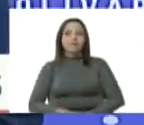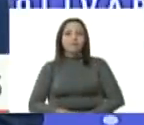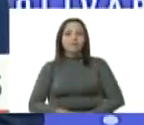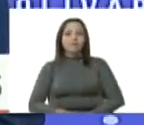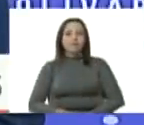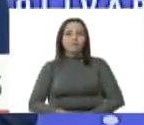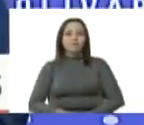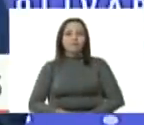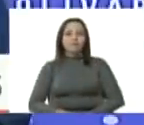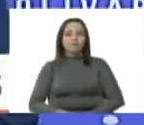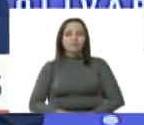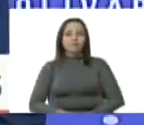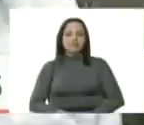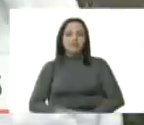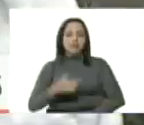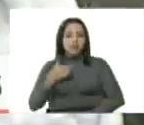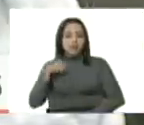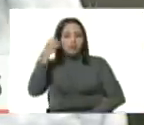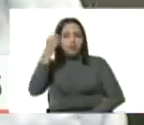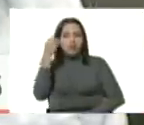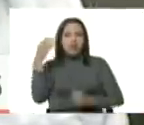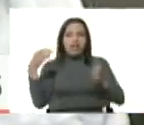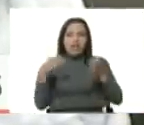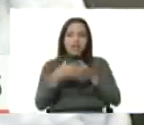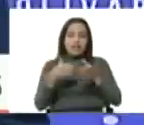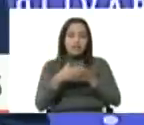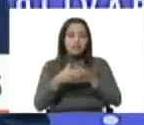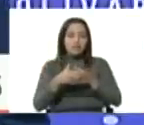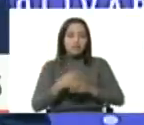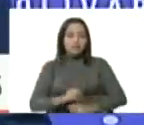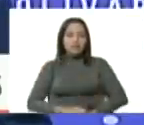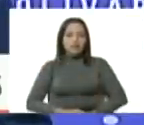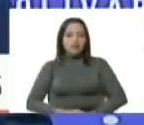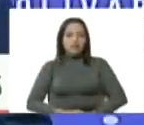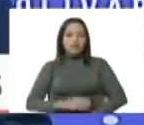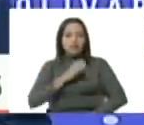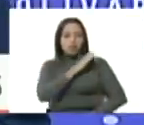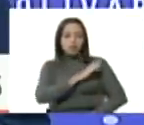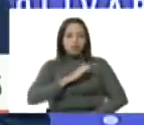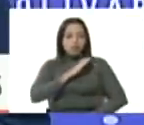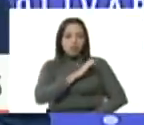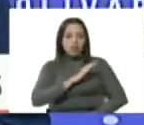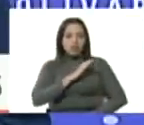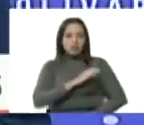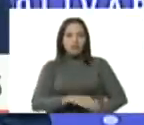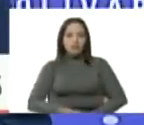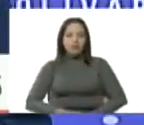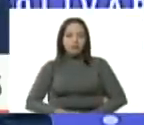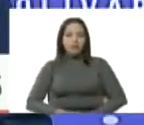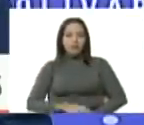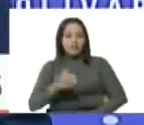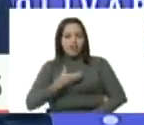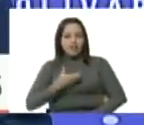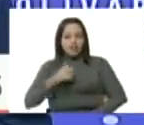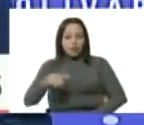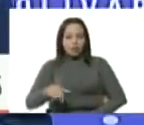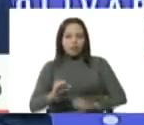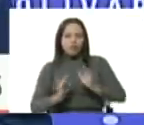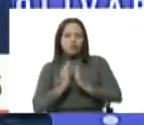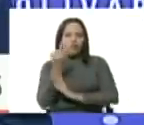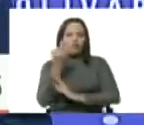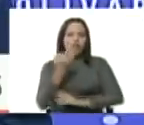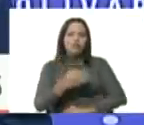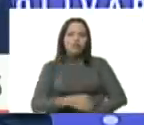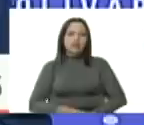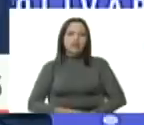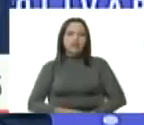Yo creo que el equipo del Consejo de Alcaldes que hemos fundado hoy,